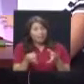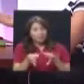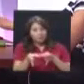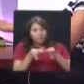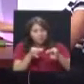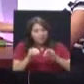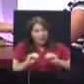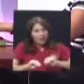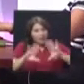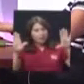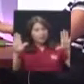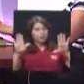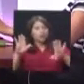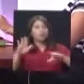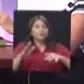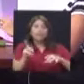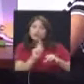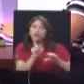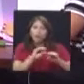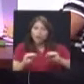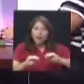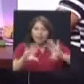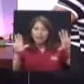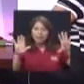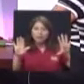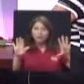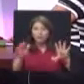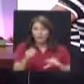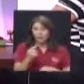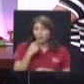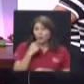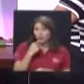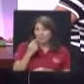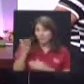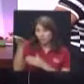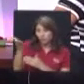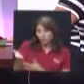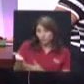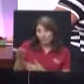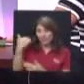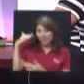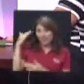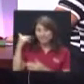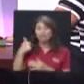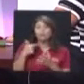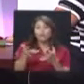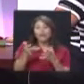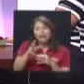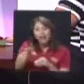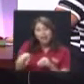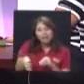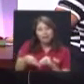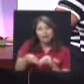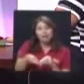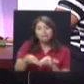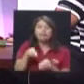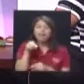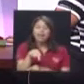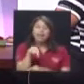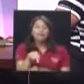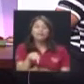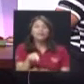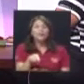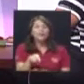sobre no una aclaración agregar a lo que había dicho los medios en el sentido de que esto no es no es un